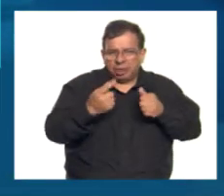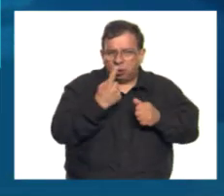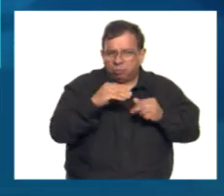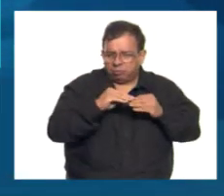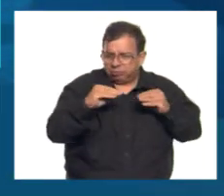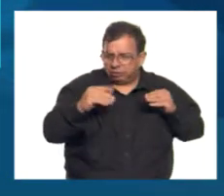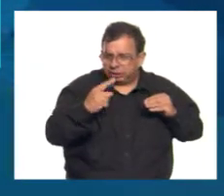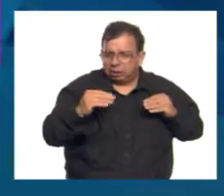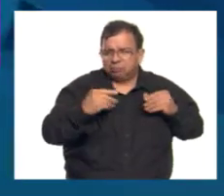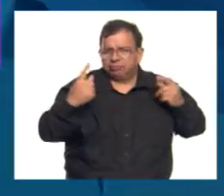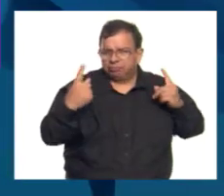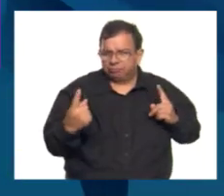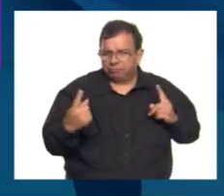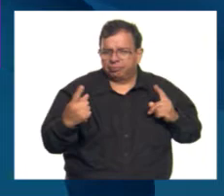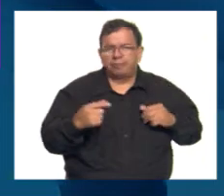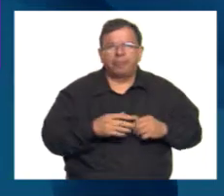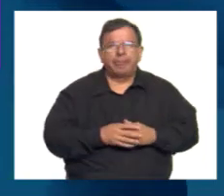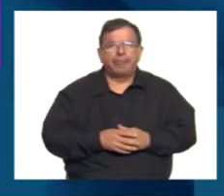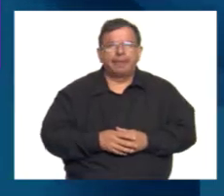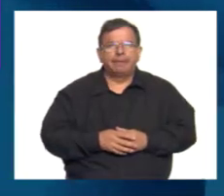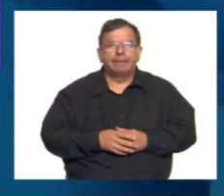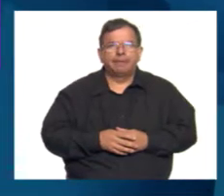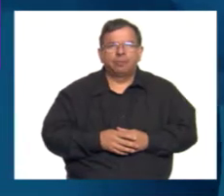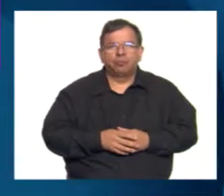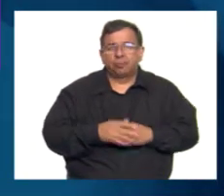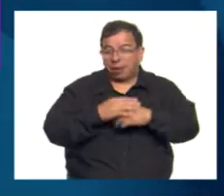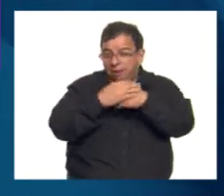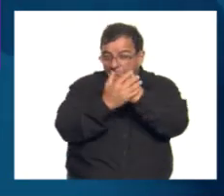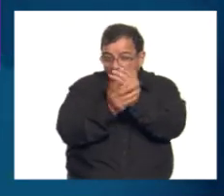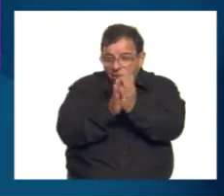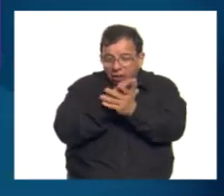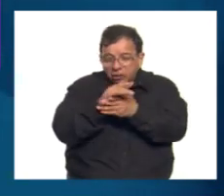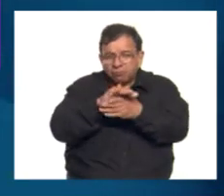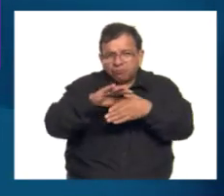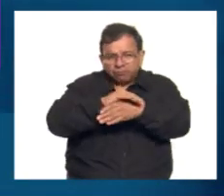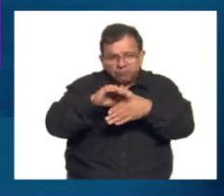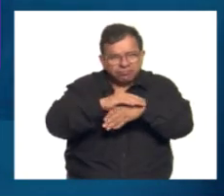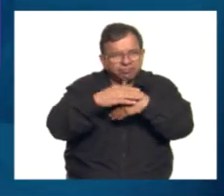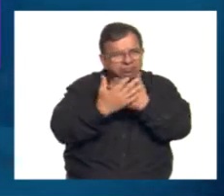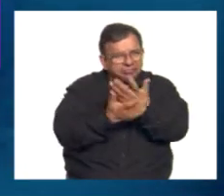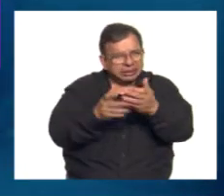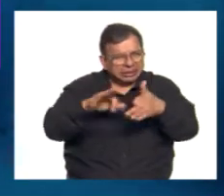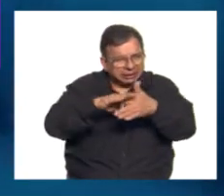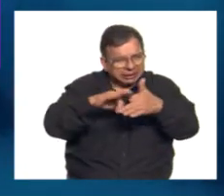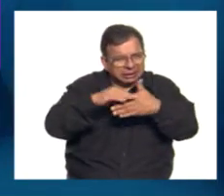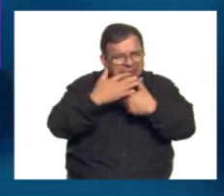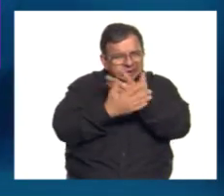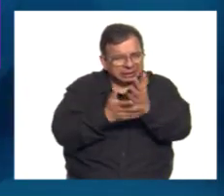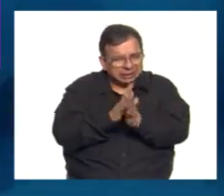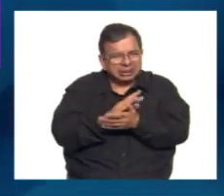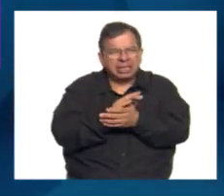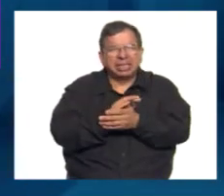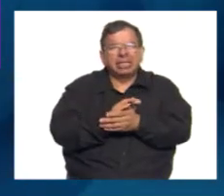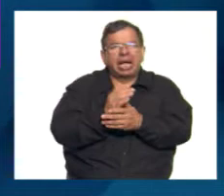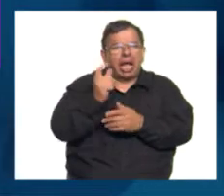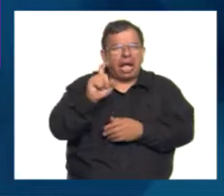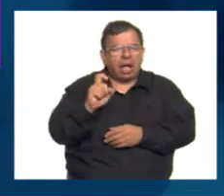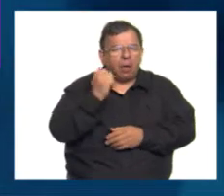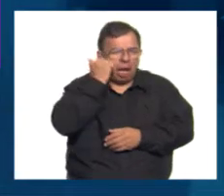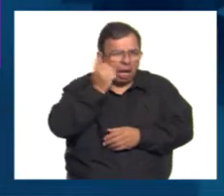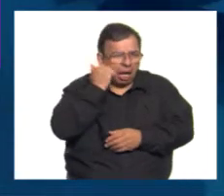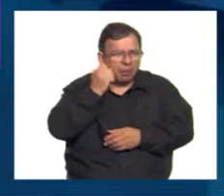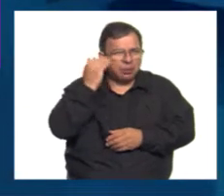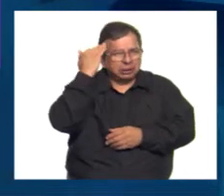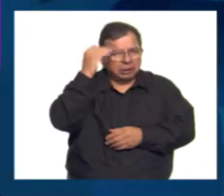1,5 metros entre tú y los demás. Lávate las manos muy seguido con agua y jabón por lo menos durante 20 segundos o